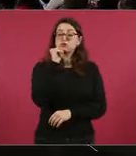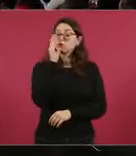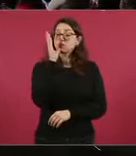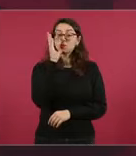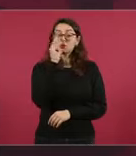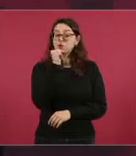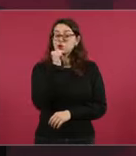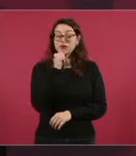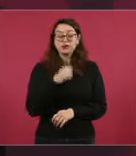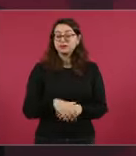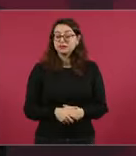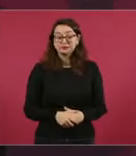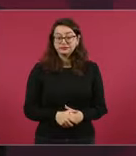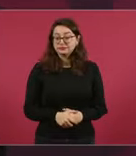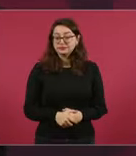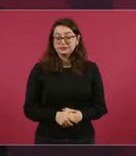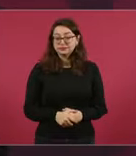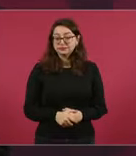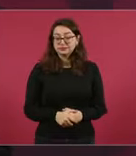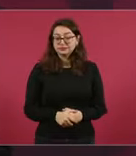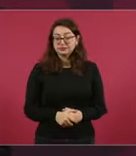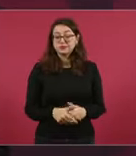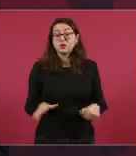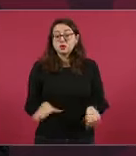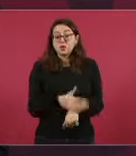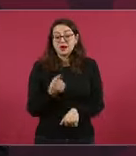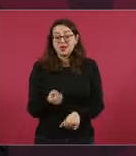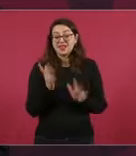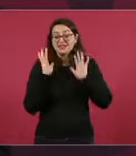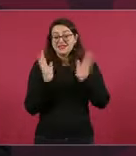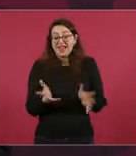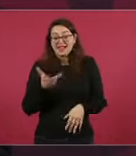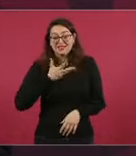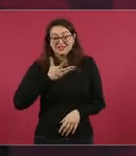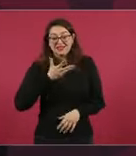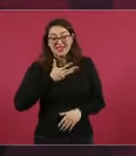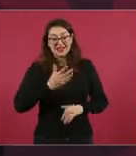pavimentado, las pistas solo pueden